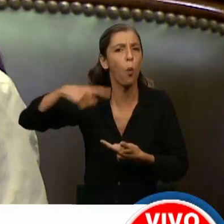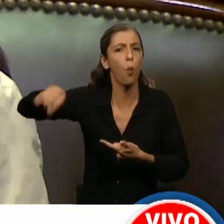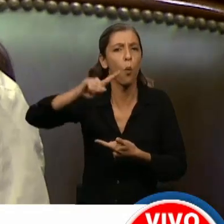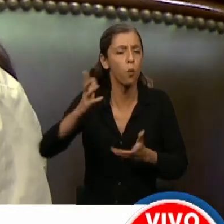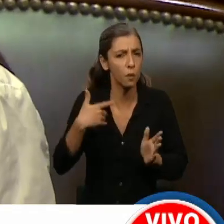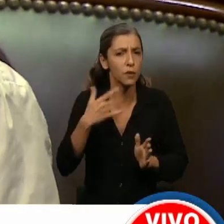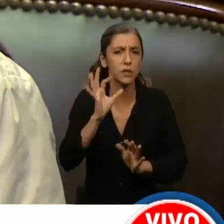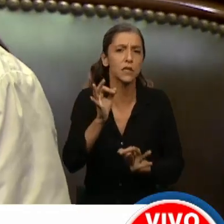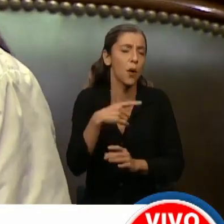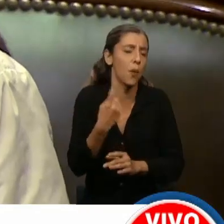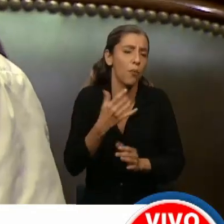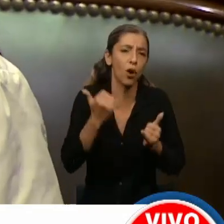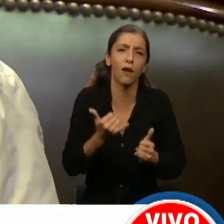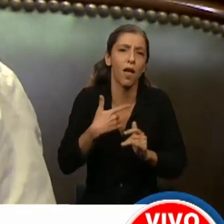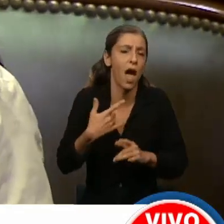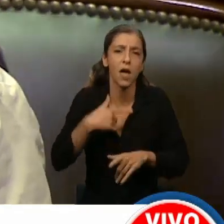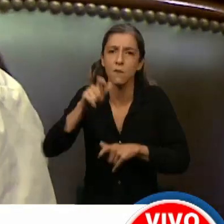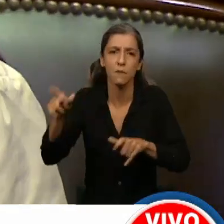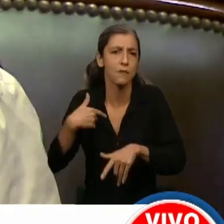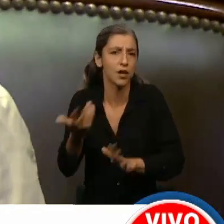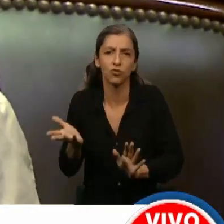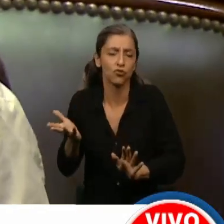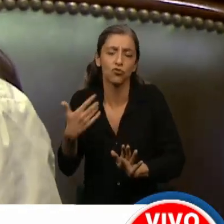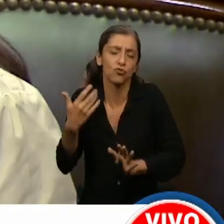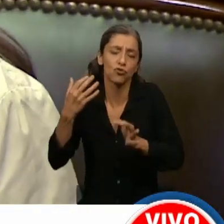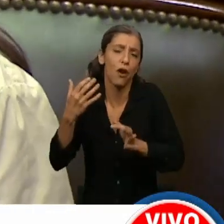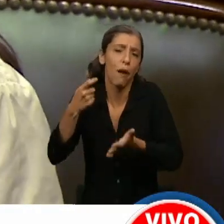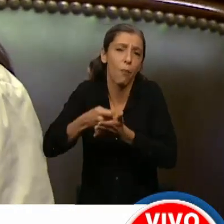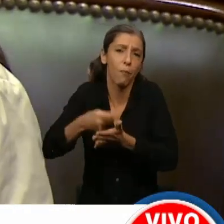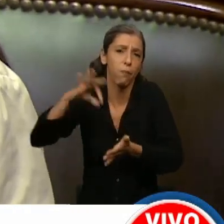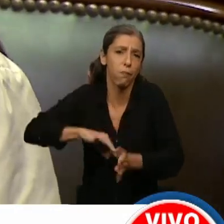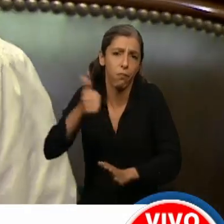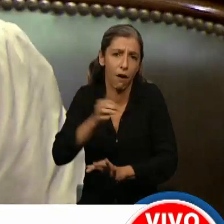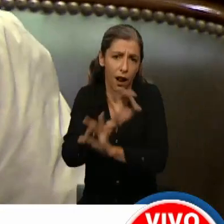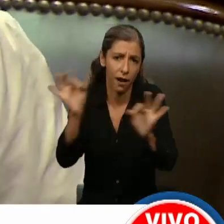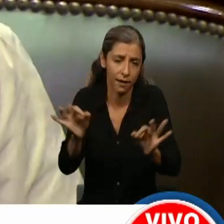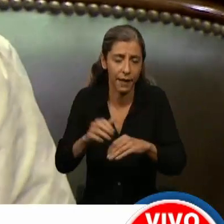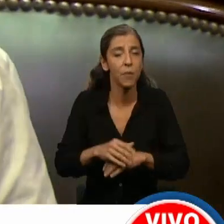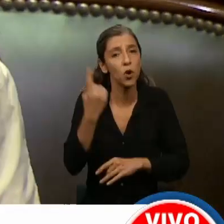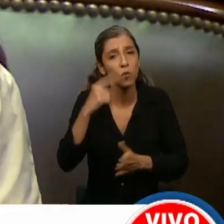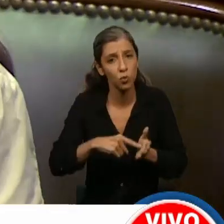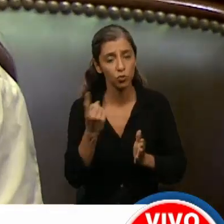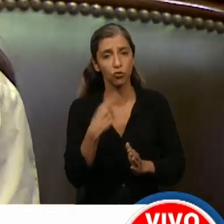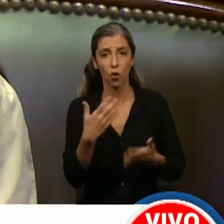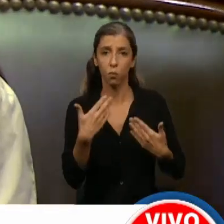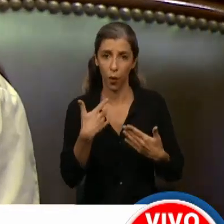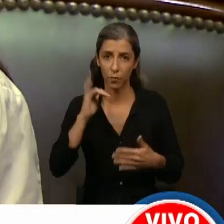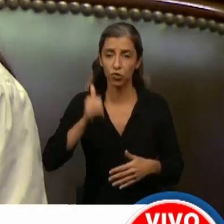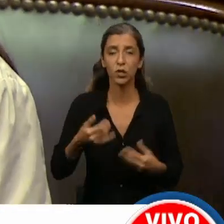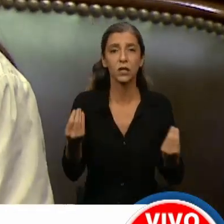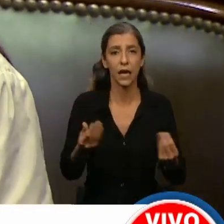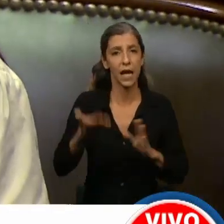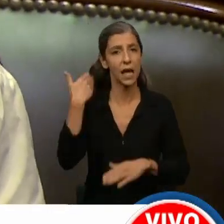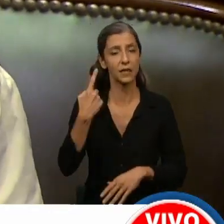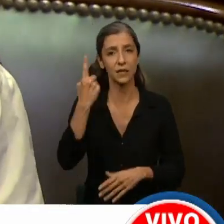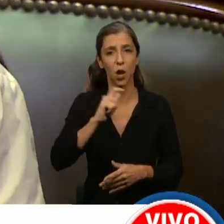estructural en la Argentina. Los jueces y los empleados judiciales no pagan ganancias, pero hay algo que sí podemos hacer esta noche. Y hace un mes, 48